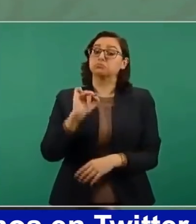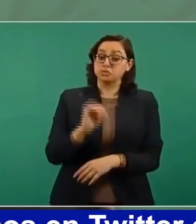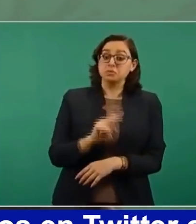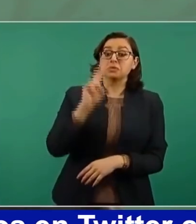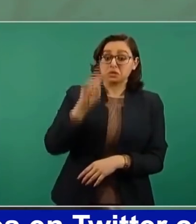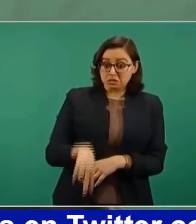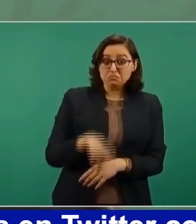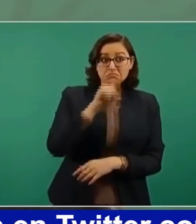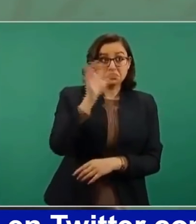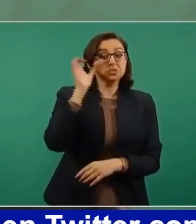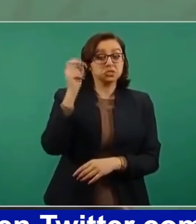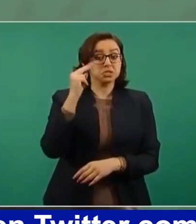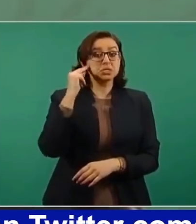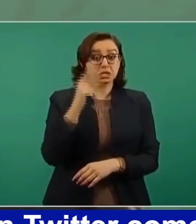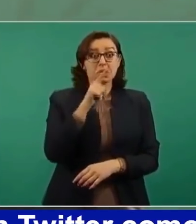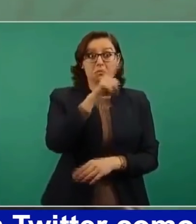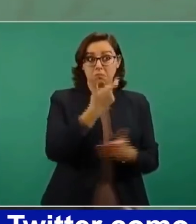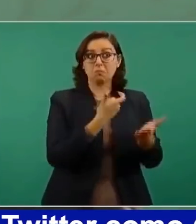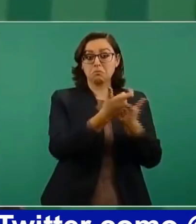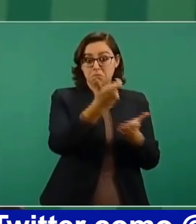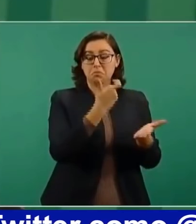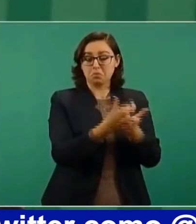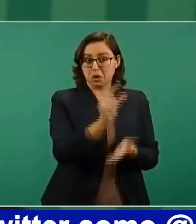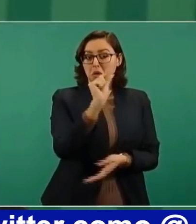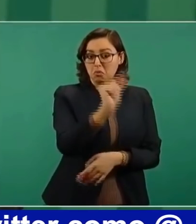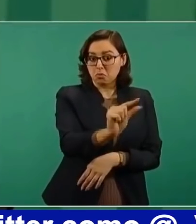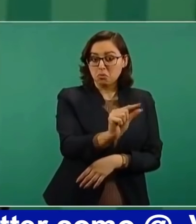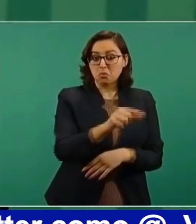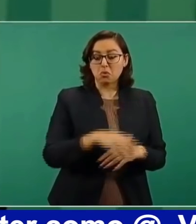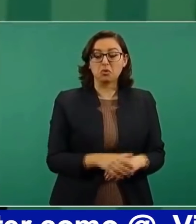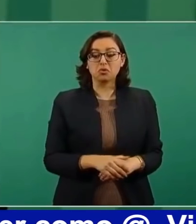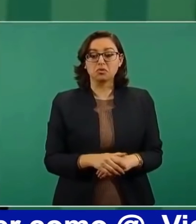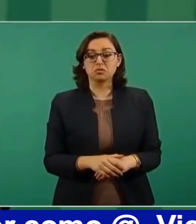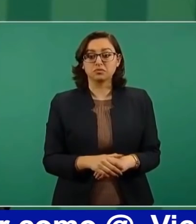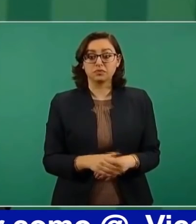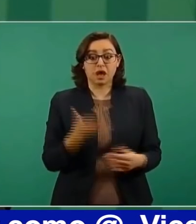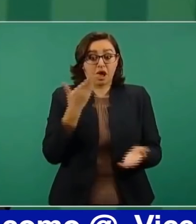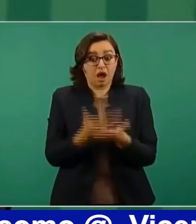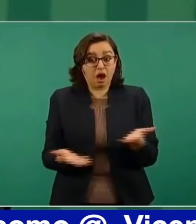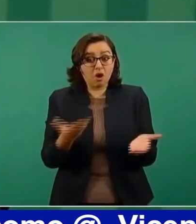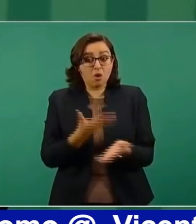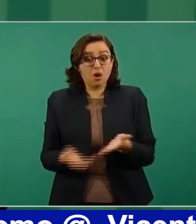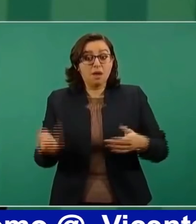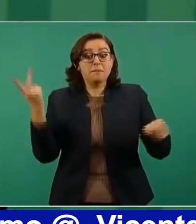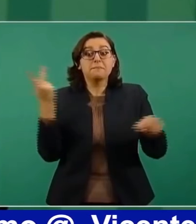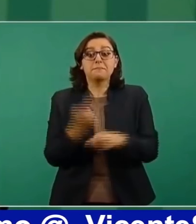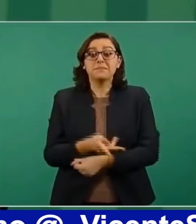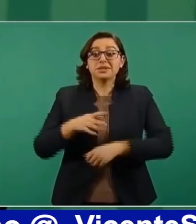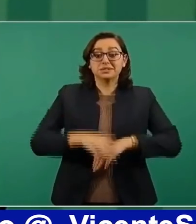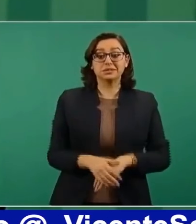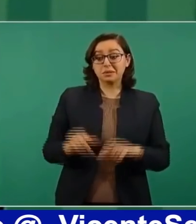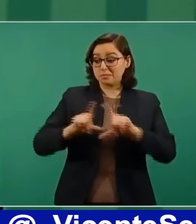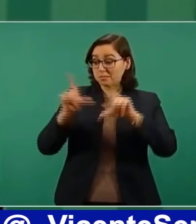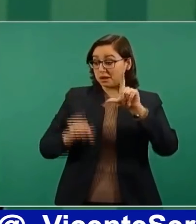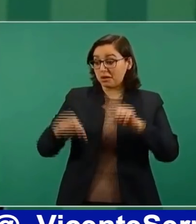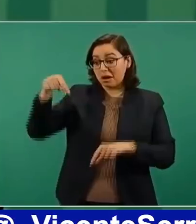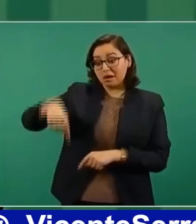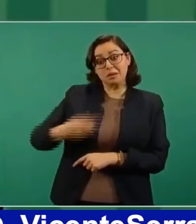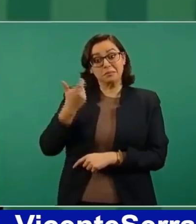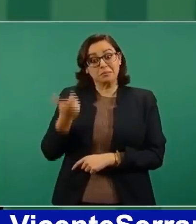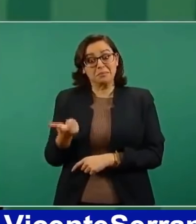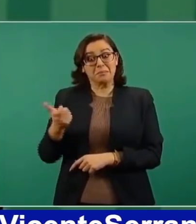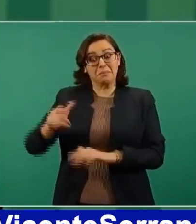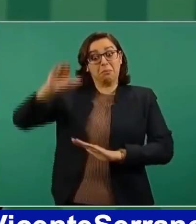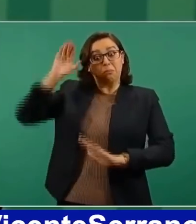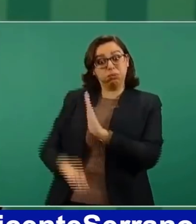bajos con respecto a cómo estaba el salario en México, pero ahora es más bajo el salario en nuestro